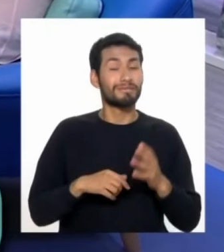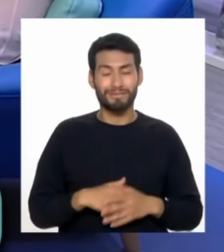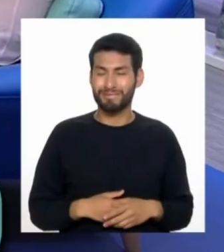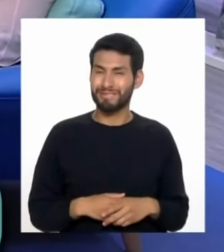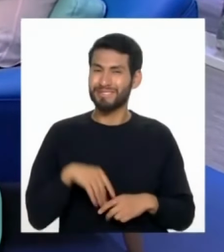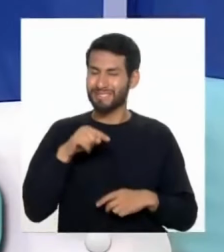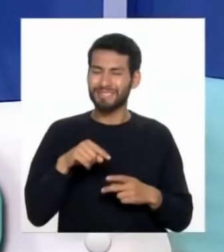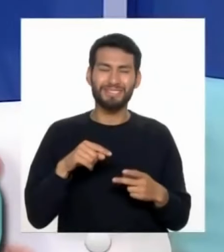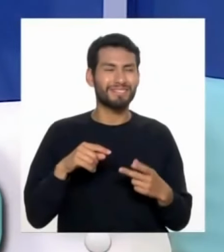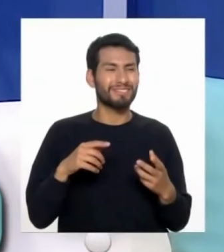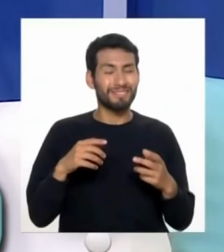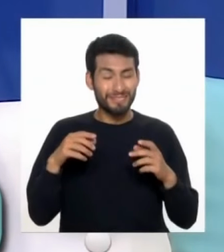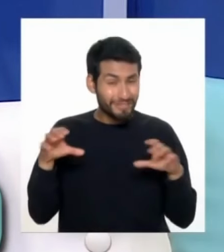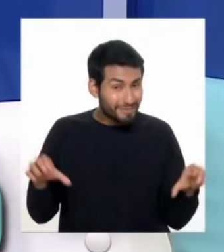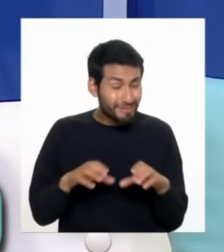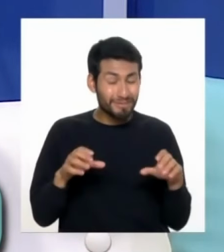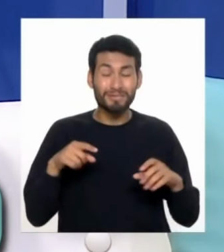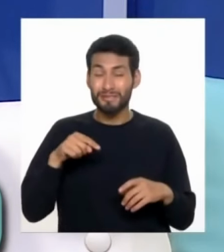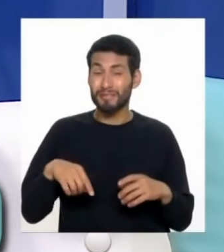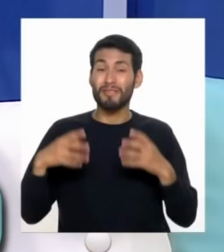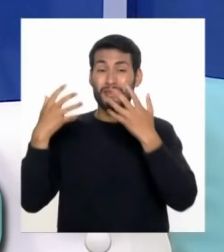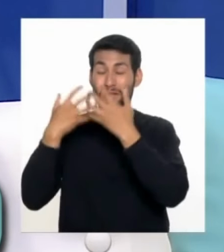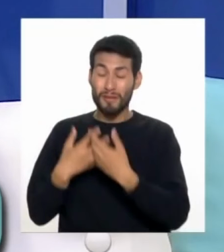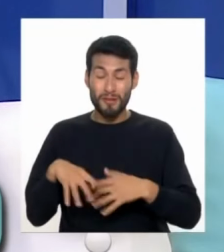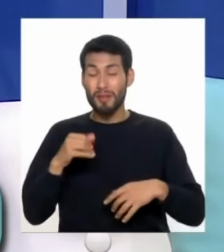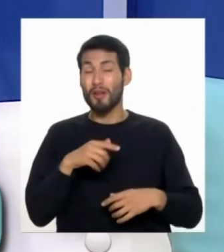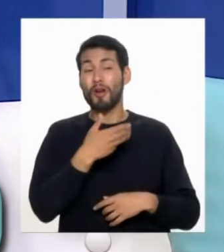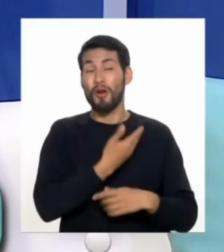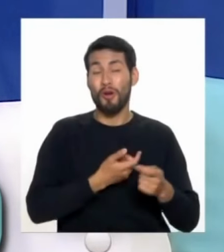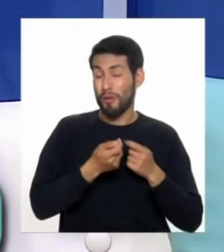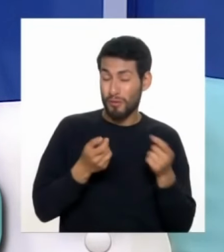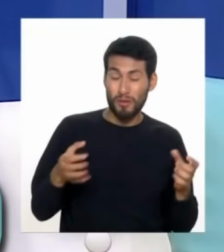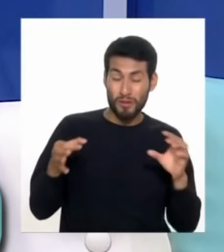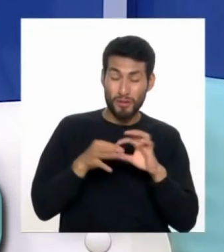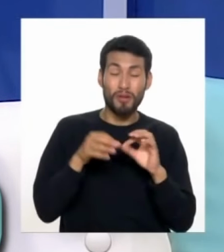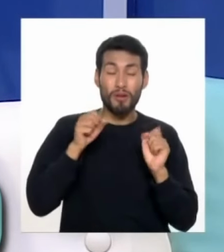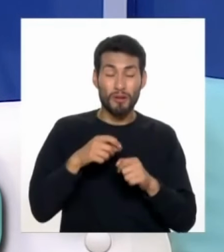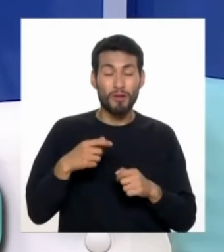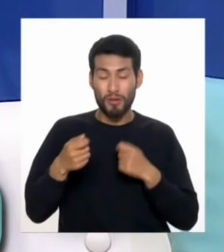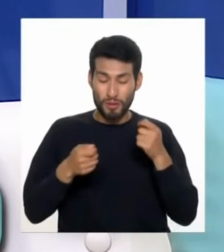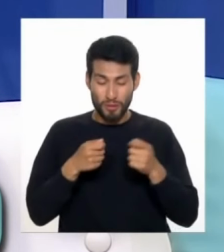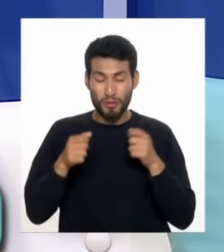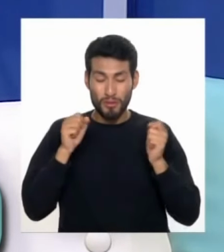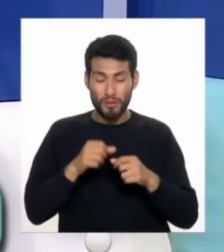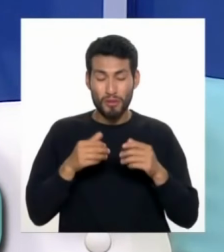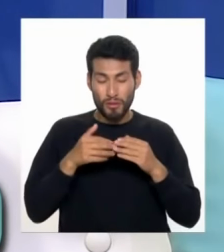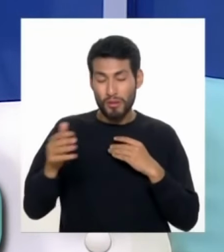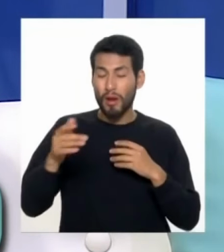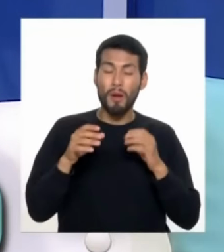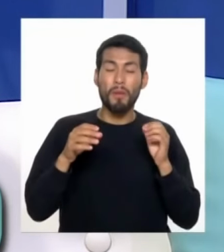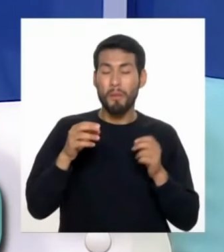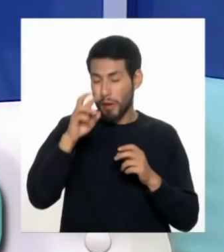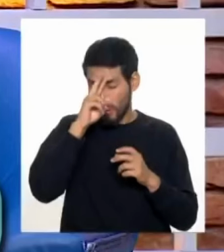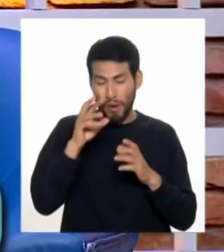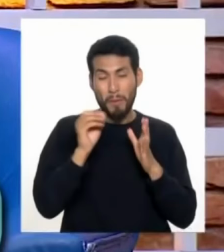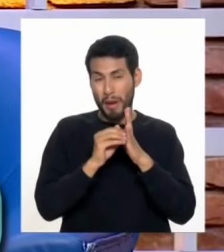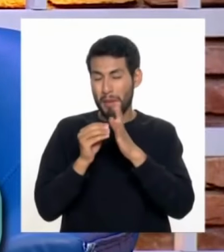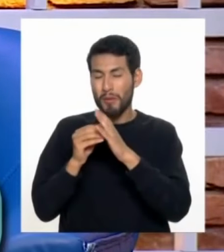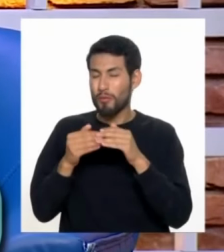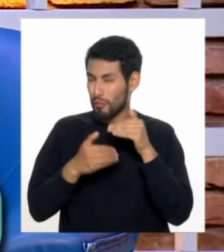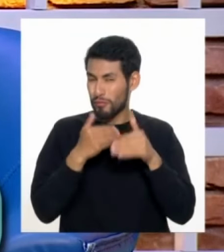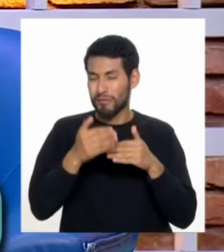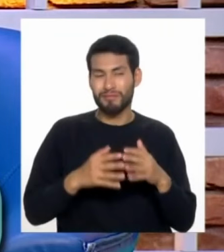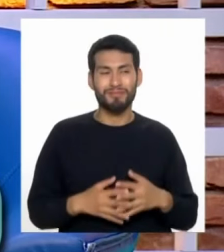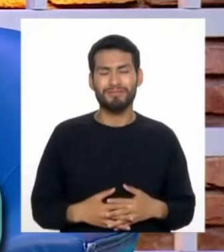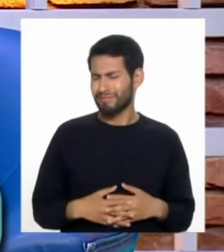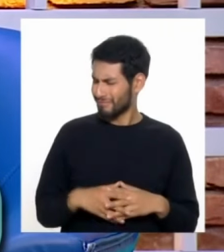se dinamicen las acciones público-privadas para poder hacer que la infraestructura de telecomunicaciones llegue a más peruanos. Y al hacer